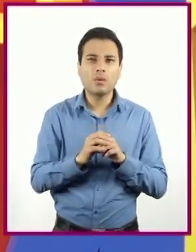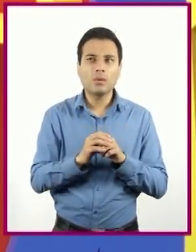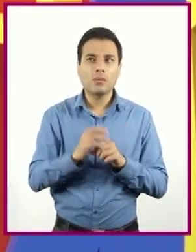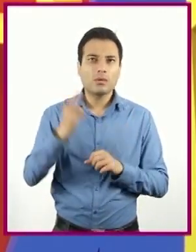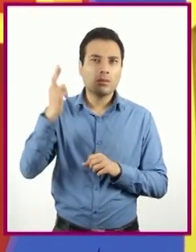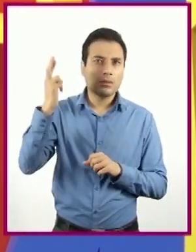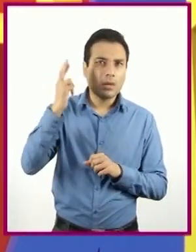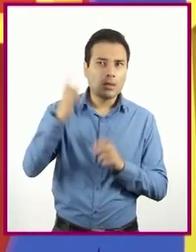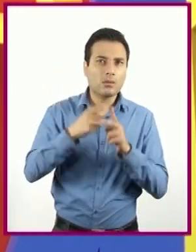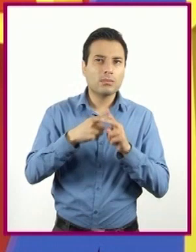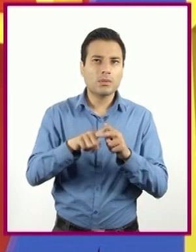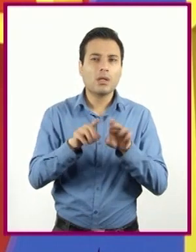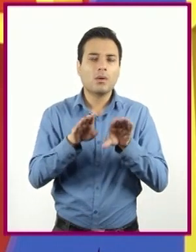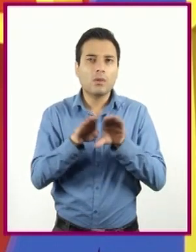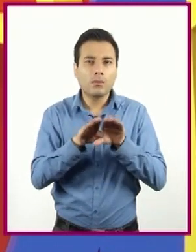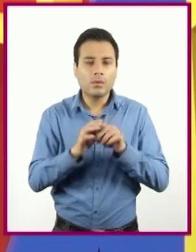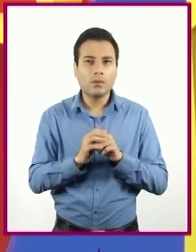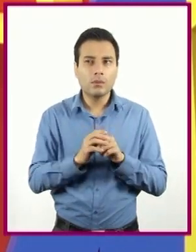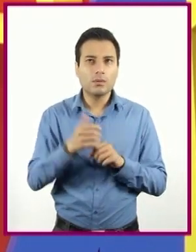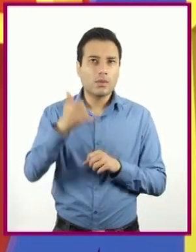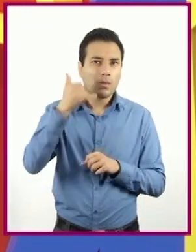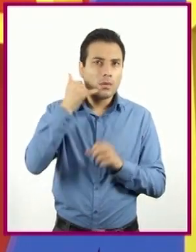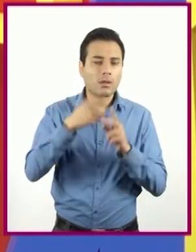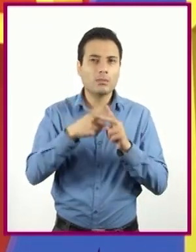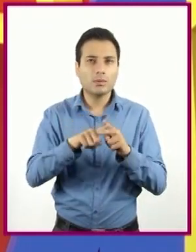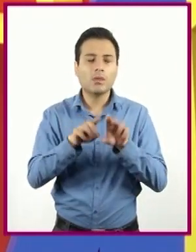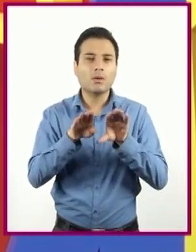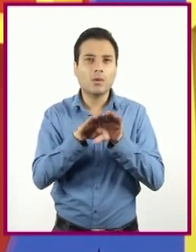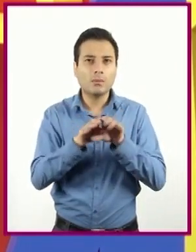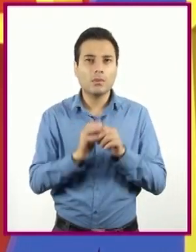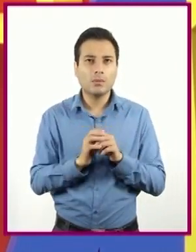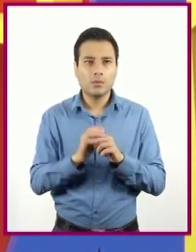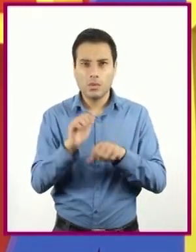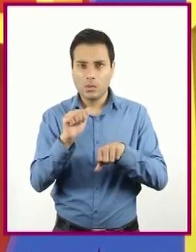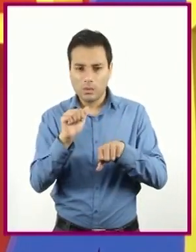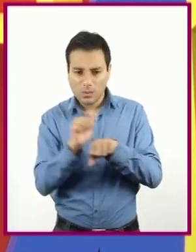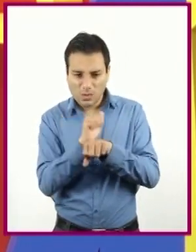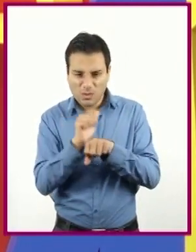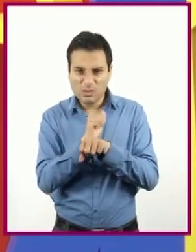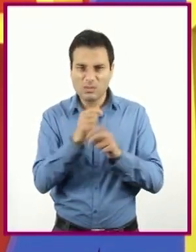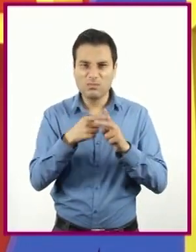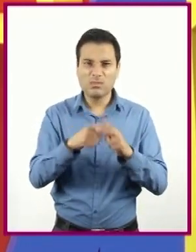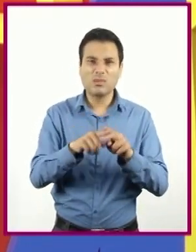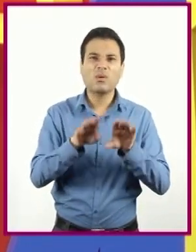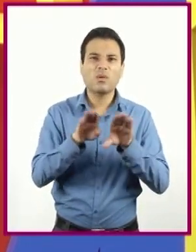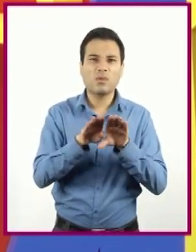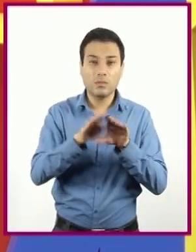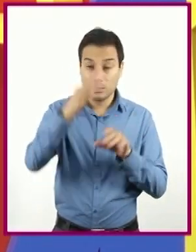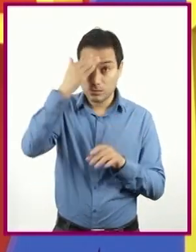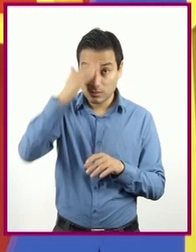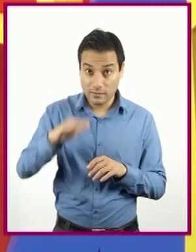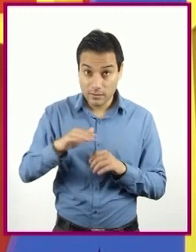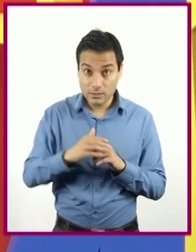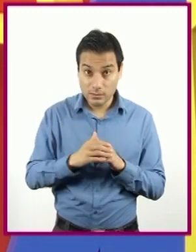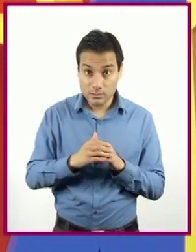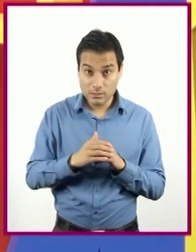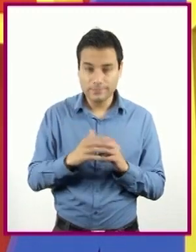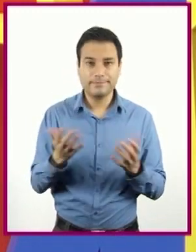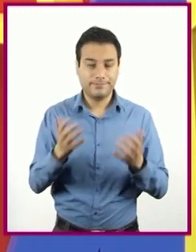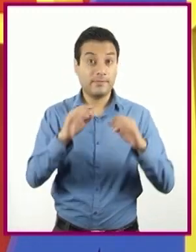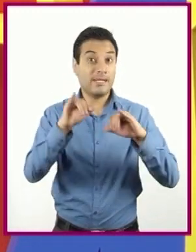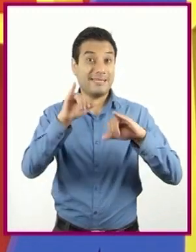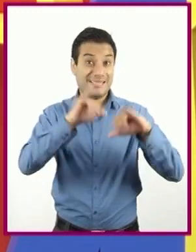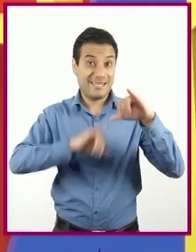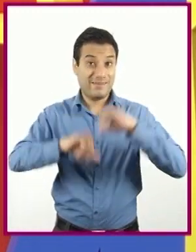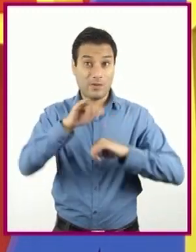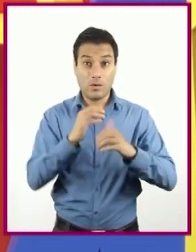celular o de qué manera pudieron elaborar tantos vehículos a partir de uno? Los avances científicos, en su mayoría, son